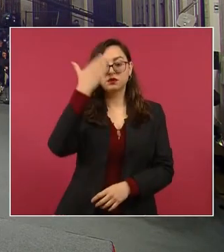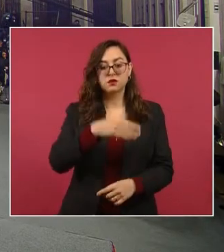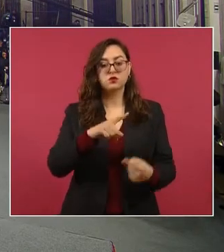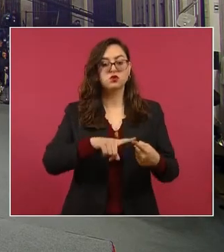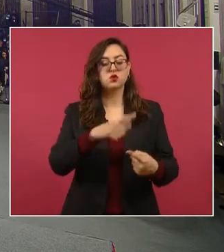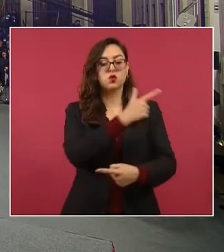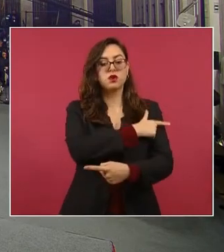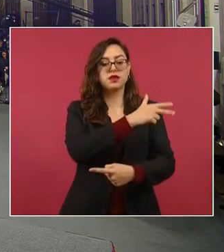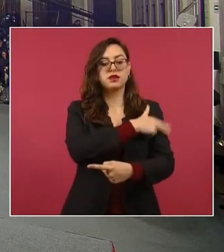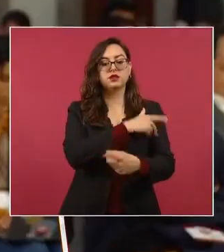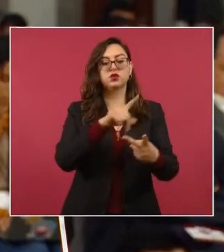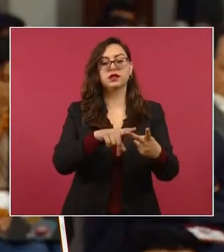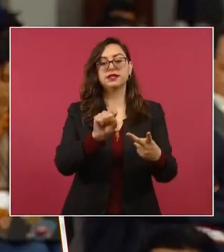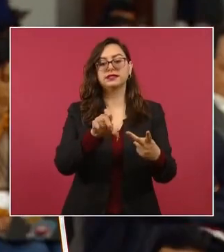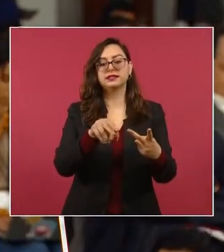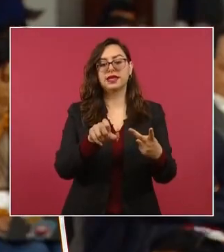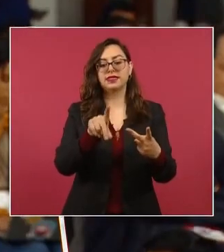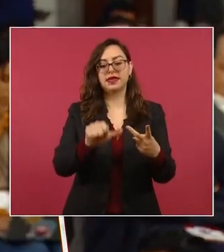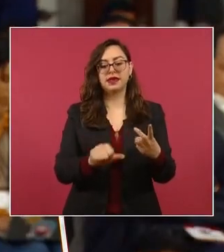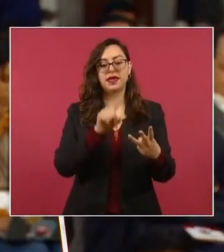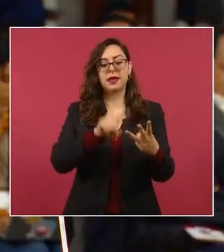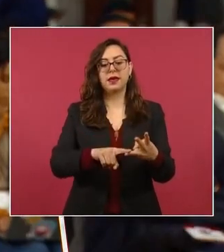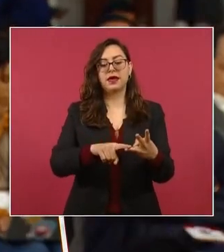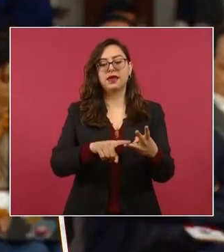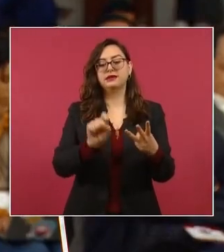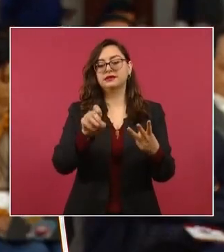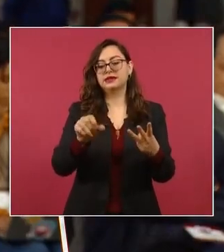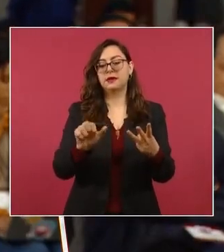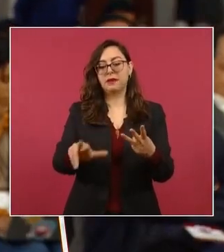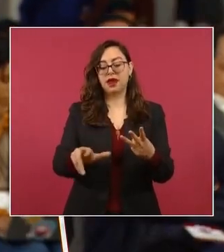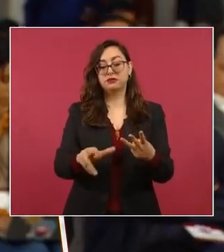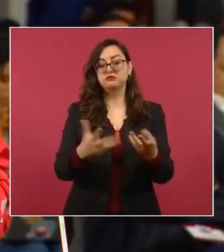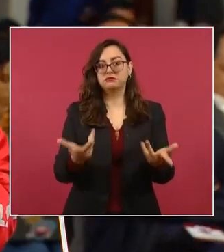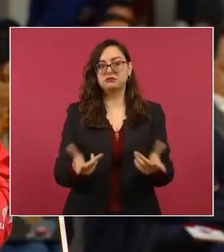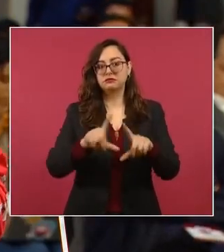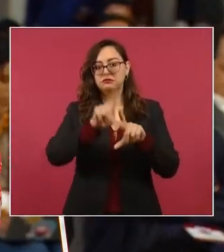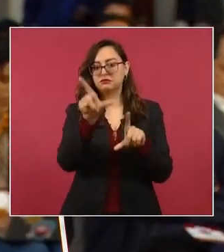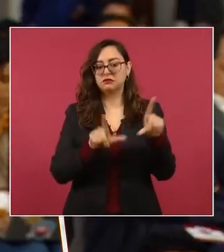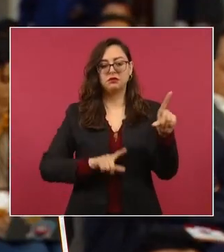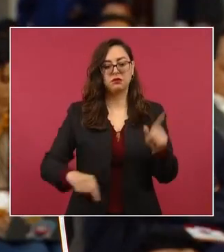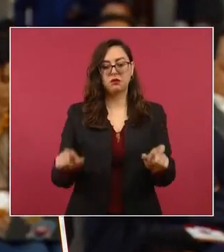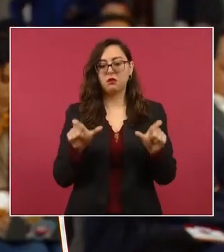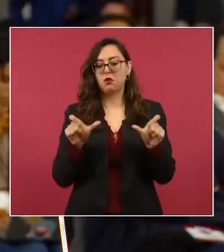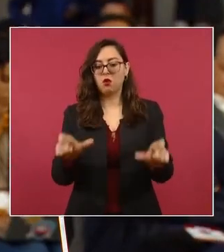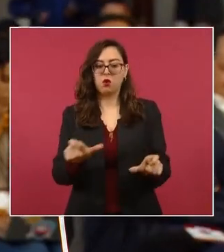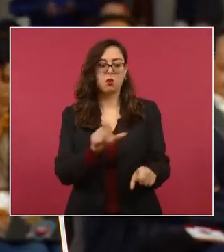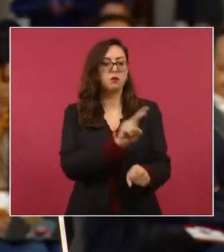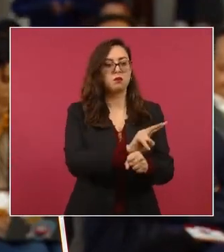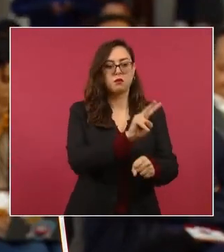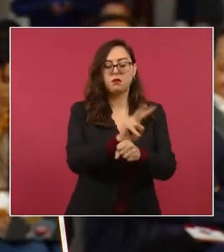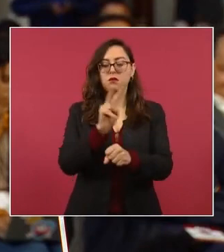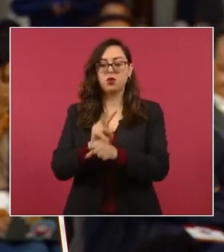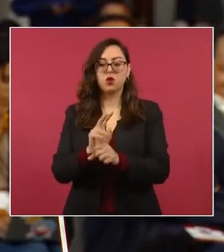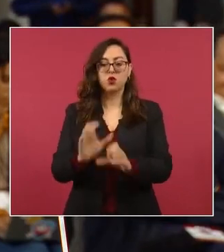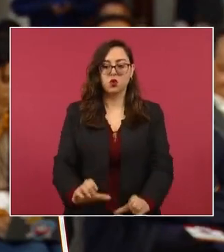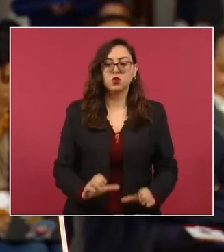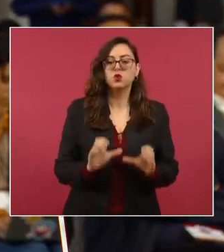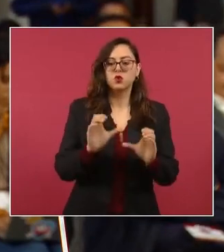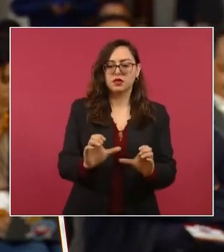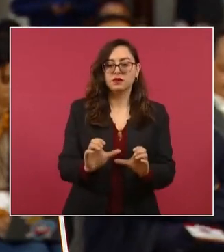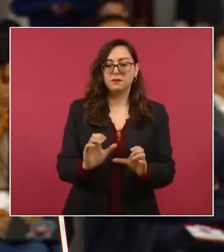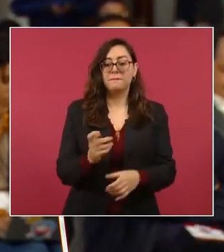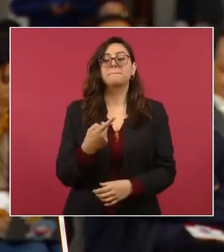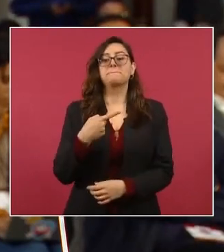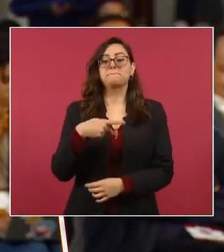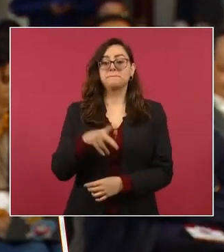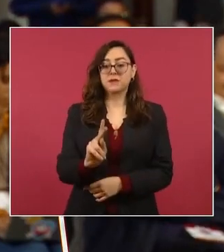Marina están haciendo un excelente trabajo para garantizar la seguridad en todo el país, pero todavía existen pocos